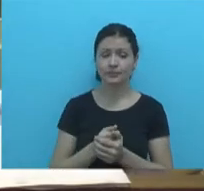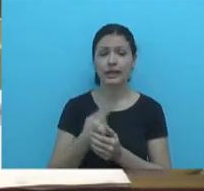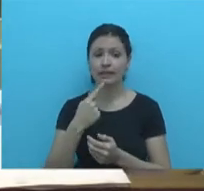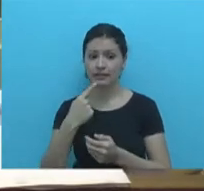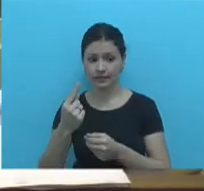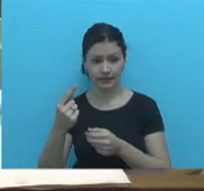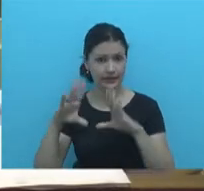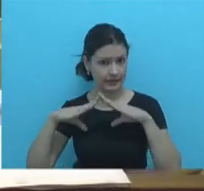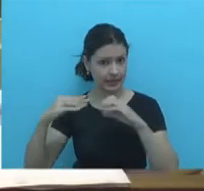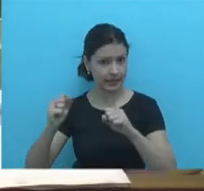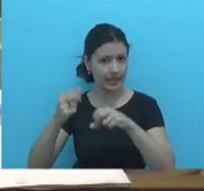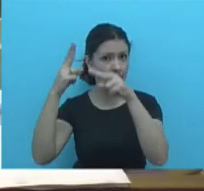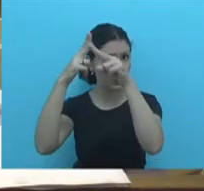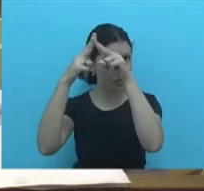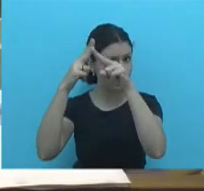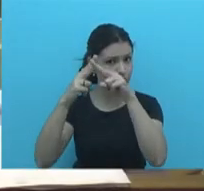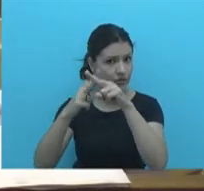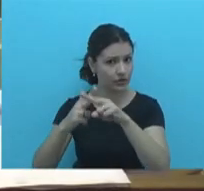lista